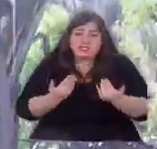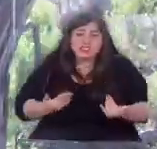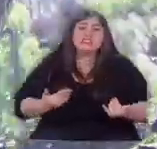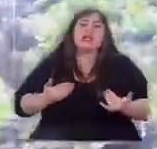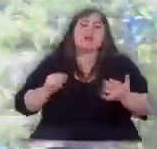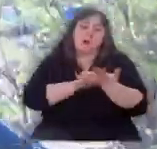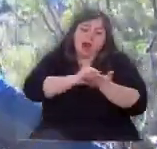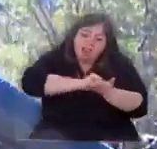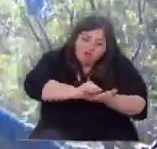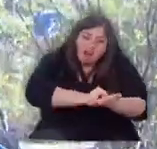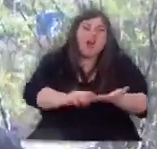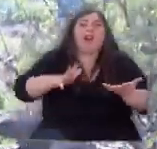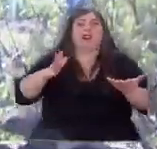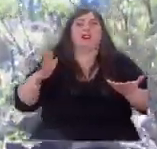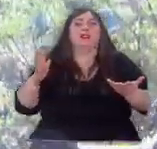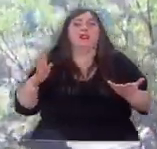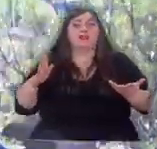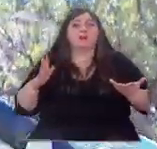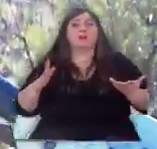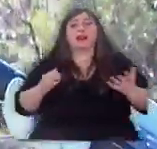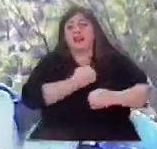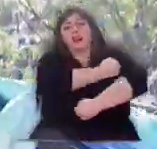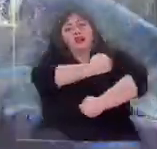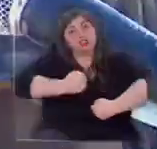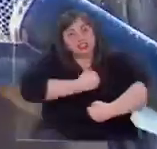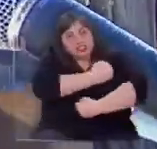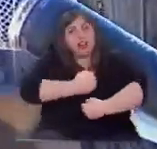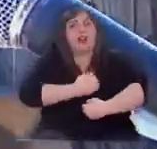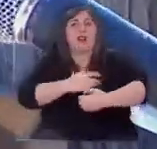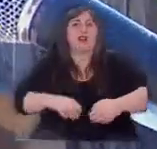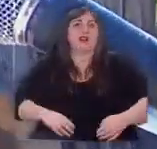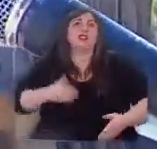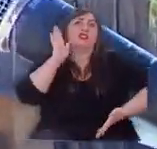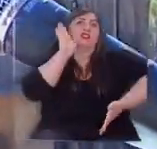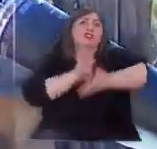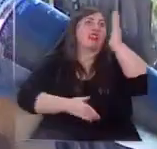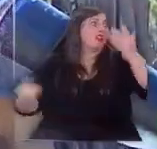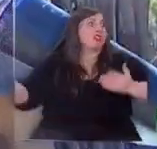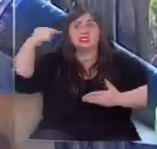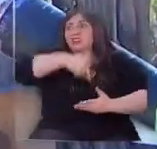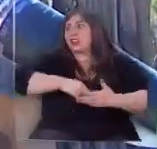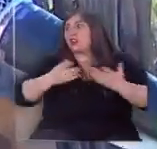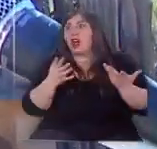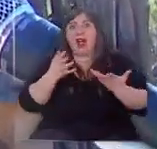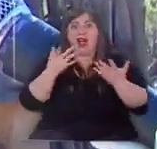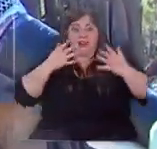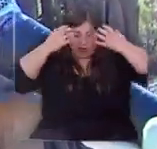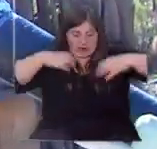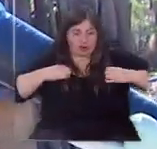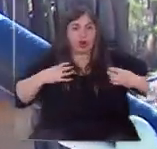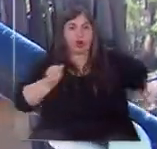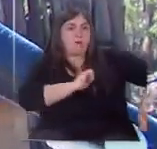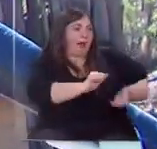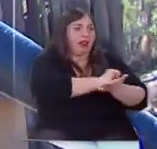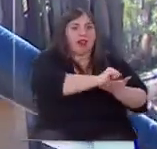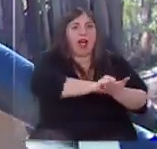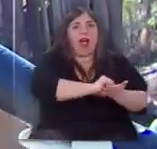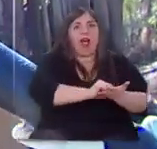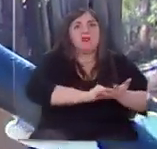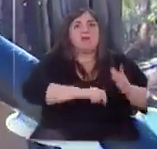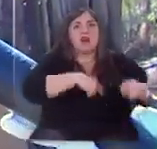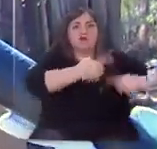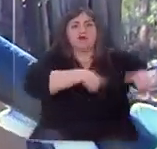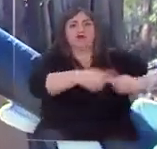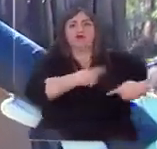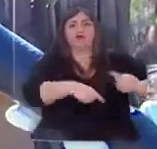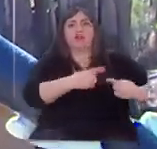para lavar, para cocinar. Cuando uno sale, llegan aquí, se sacan la ropa, la echan a la lavadora